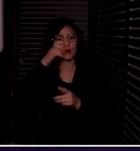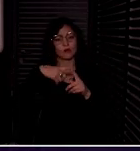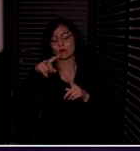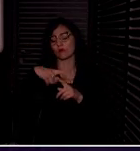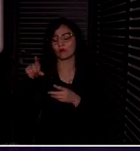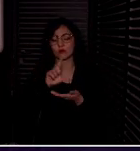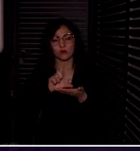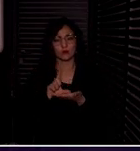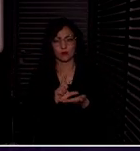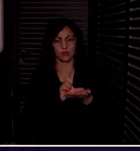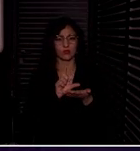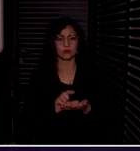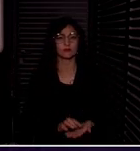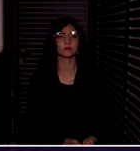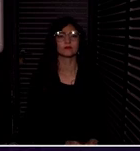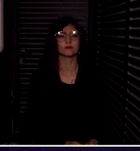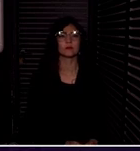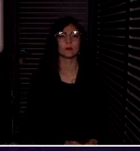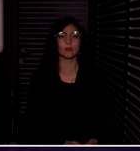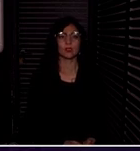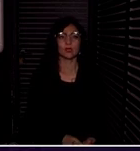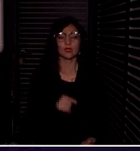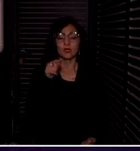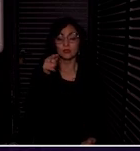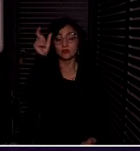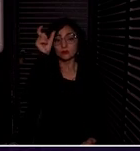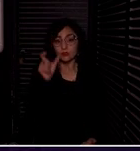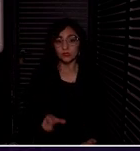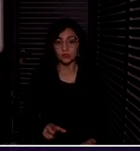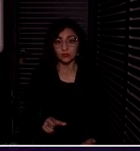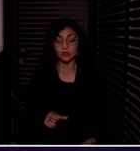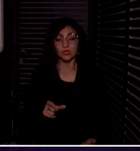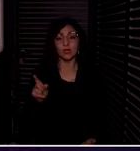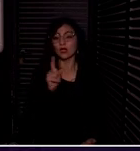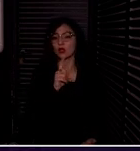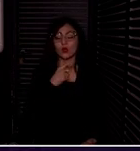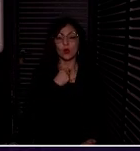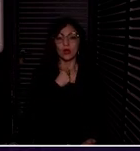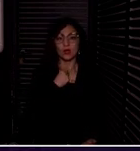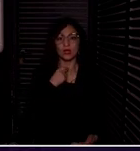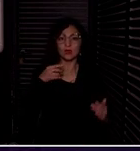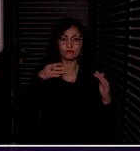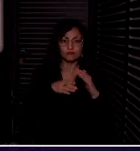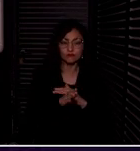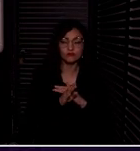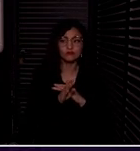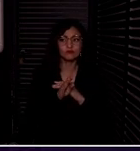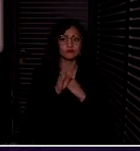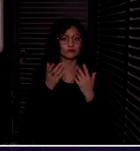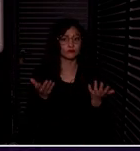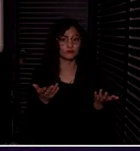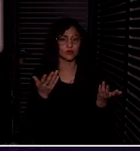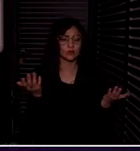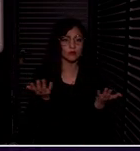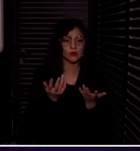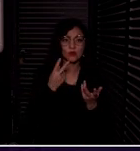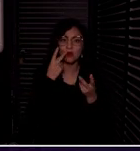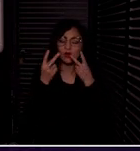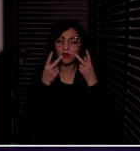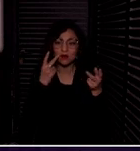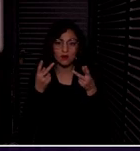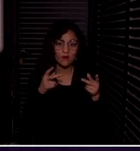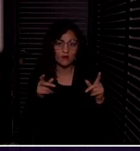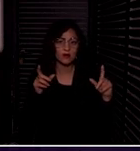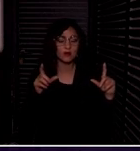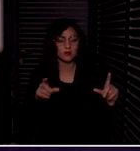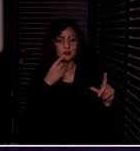Bueno, pues evidentemente lo que ha cambiado es que el sujeto ya no quiere ser el receptor pasivo de que alguien ha seleccionado unos criterios de programación y parrilla, y por